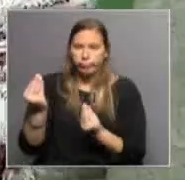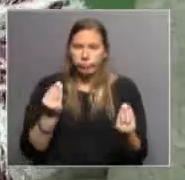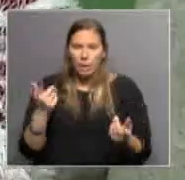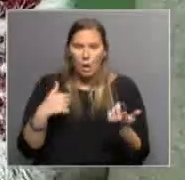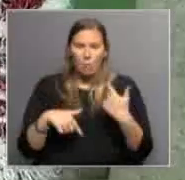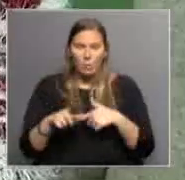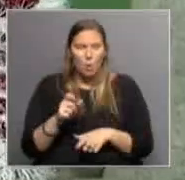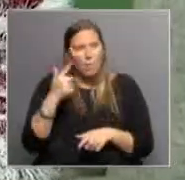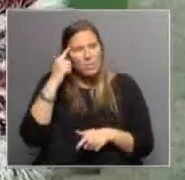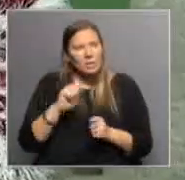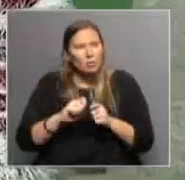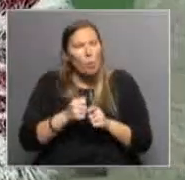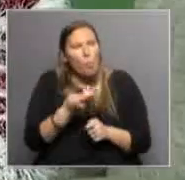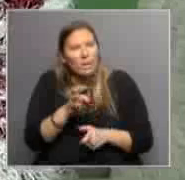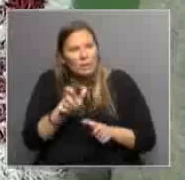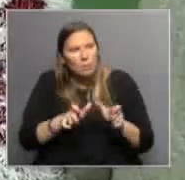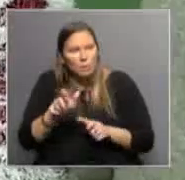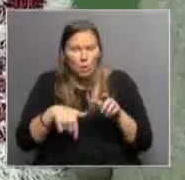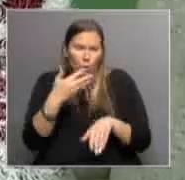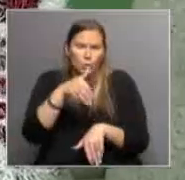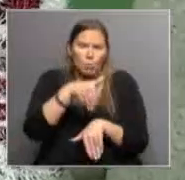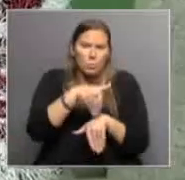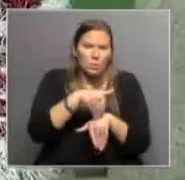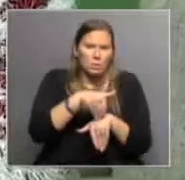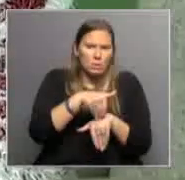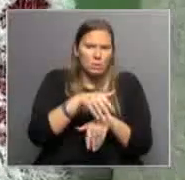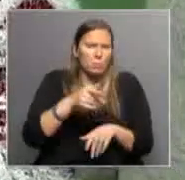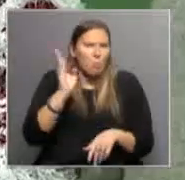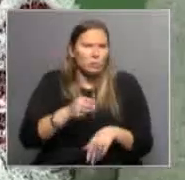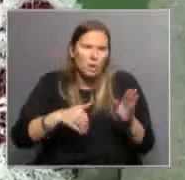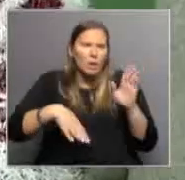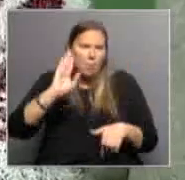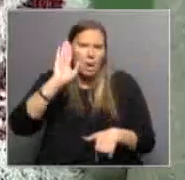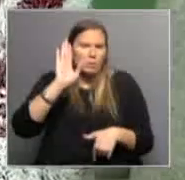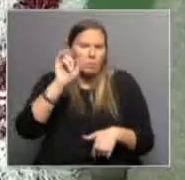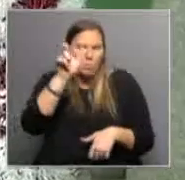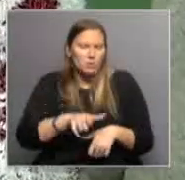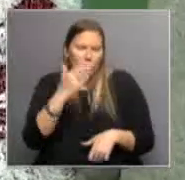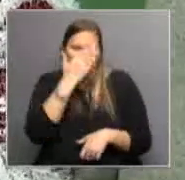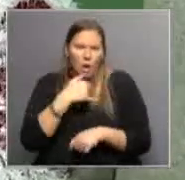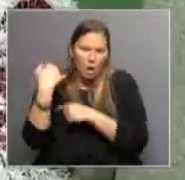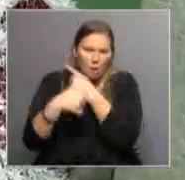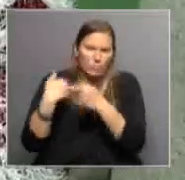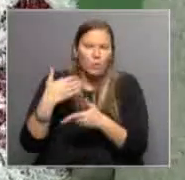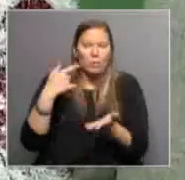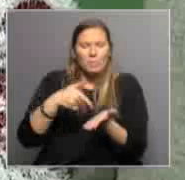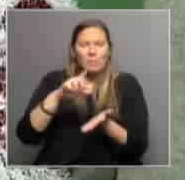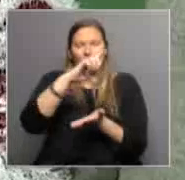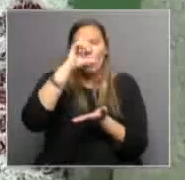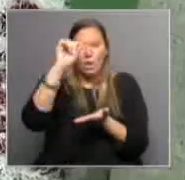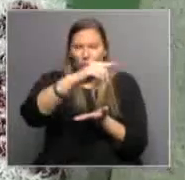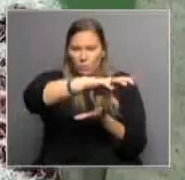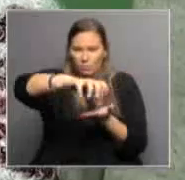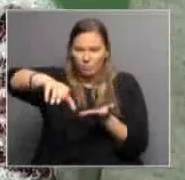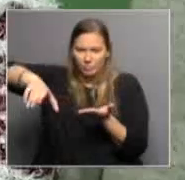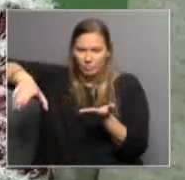vista proporcional, hay otros municipios con un número mucho más importante de población afro, sobre todo en la periferia de la ciudad, donde las